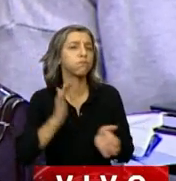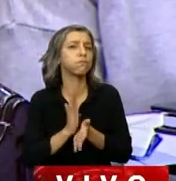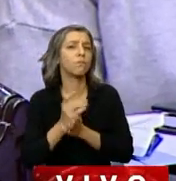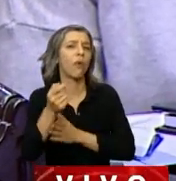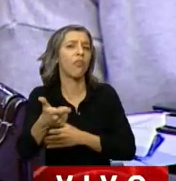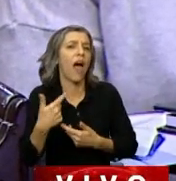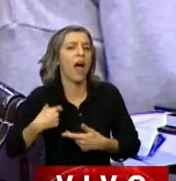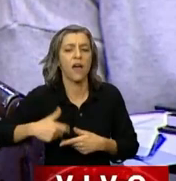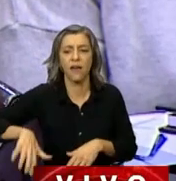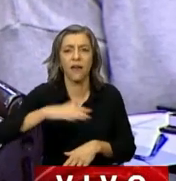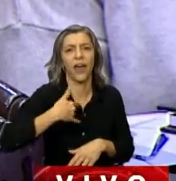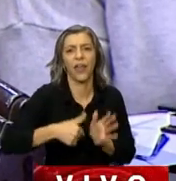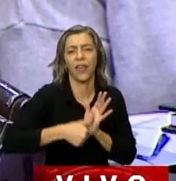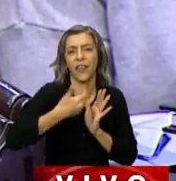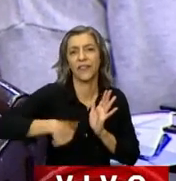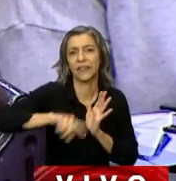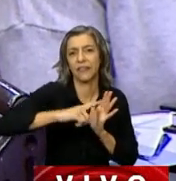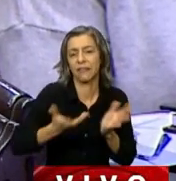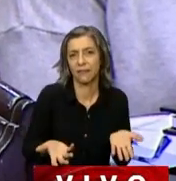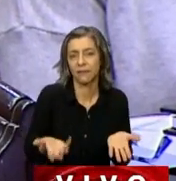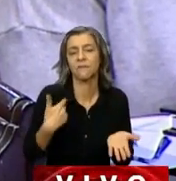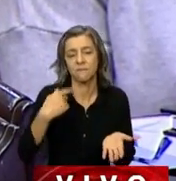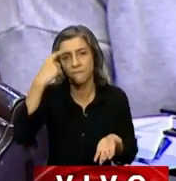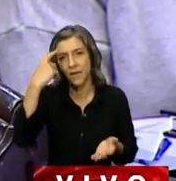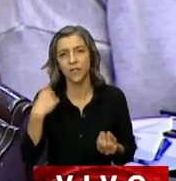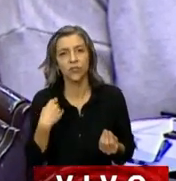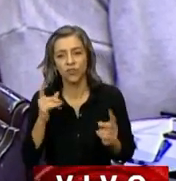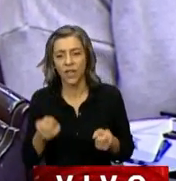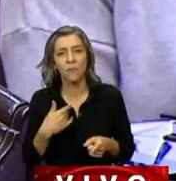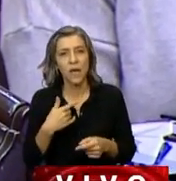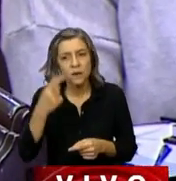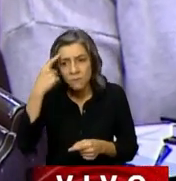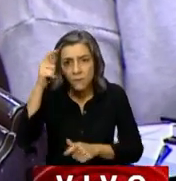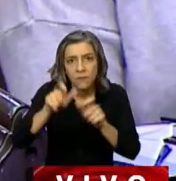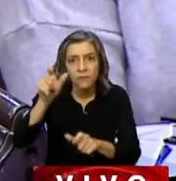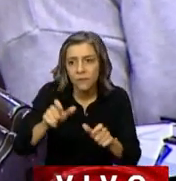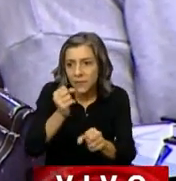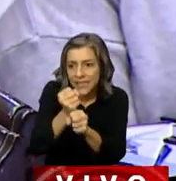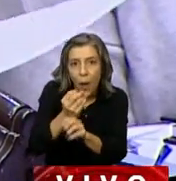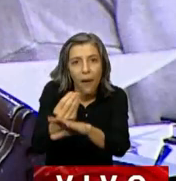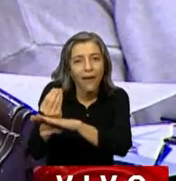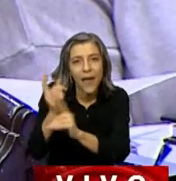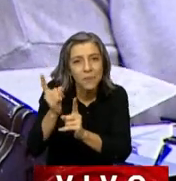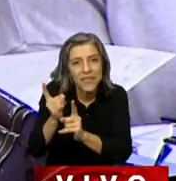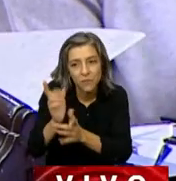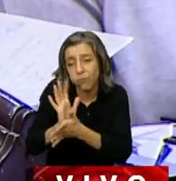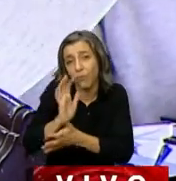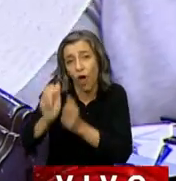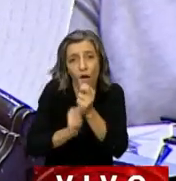identidad popular, pero no puedo dejar de mirar a los trabajadores de la industria cultural.